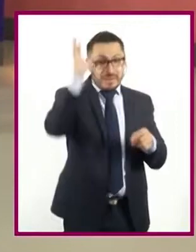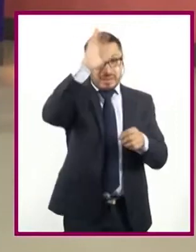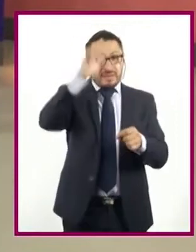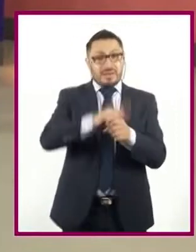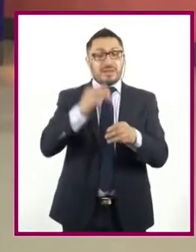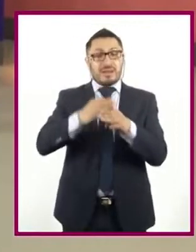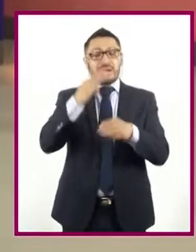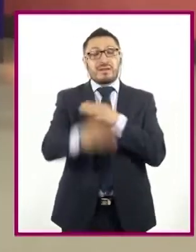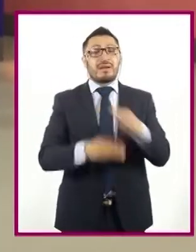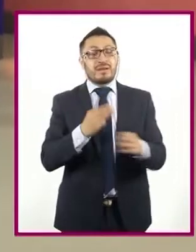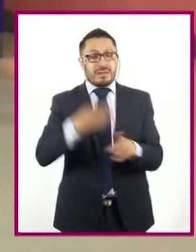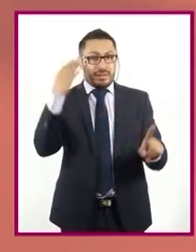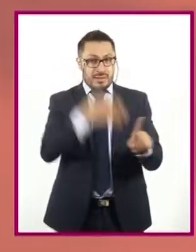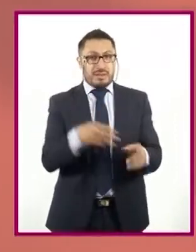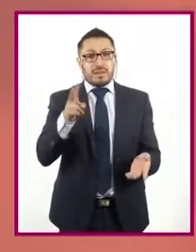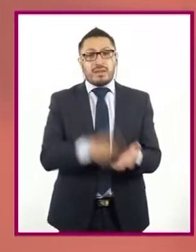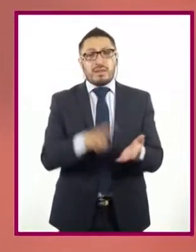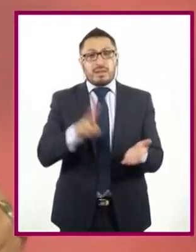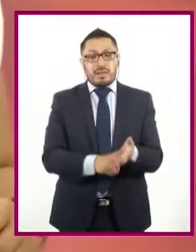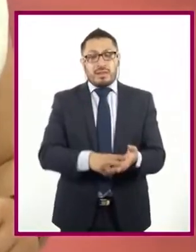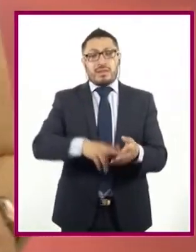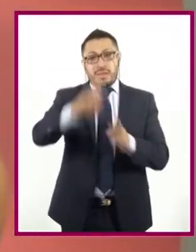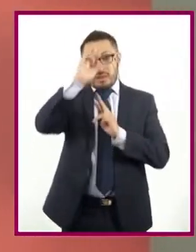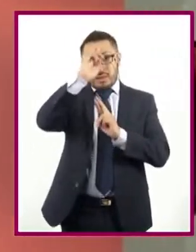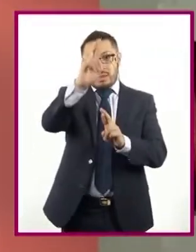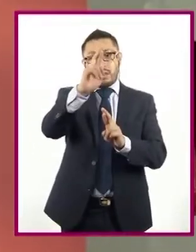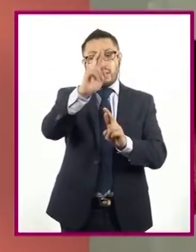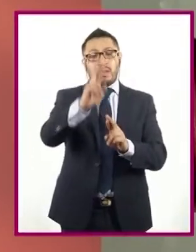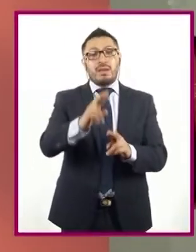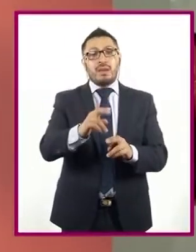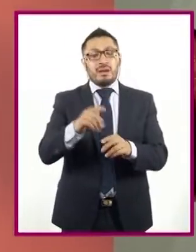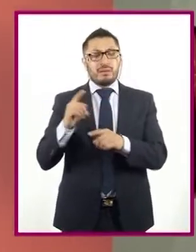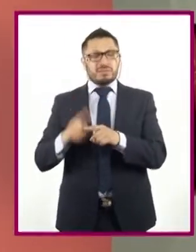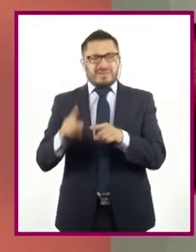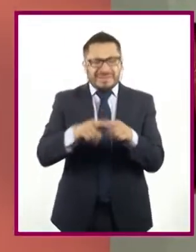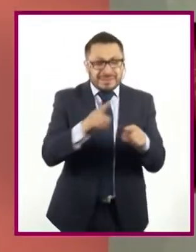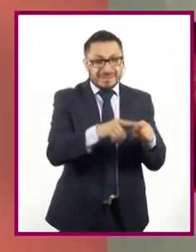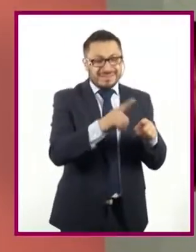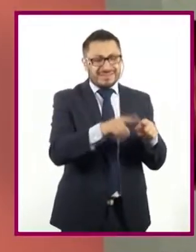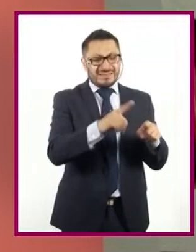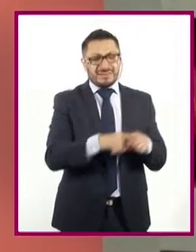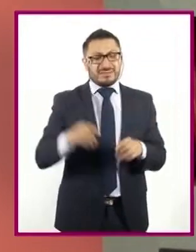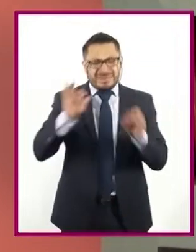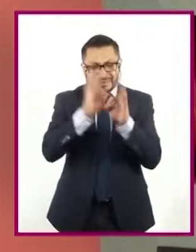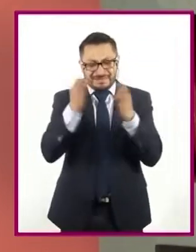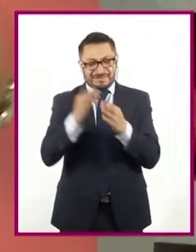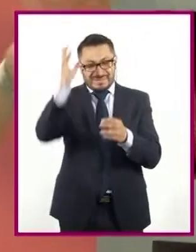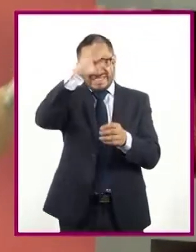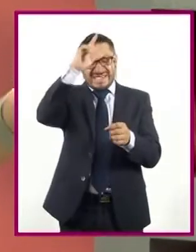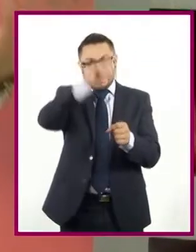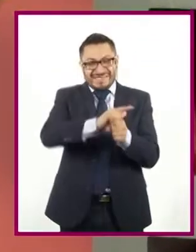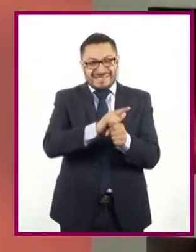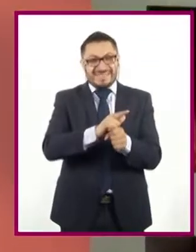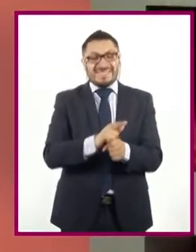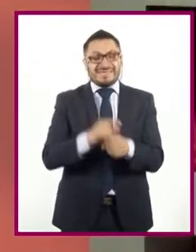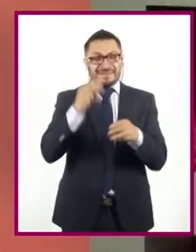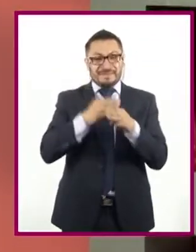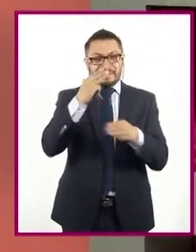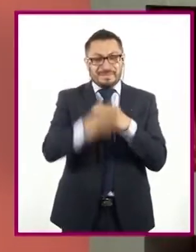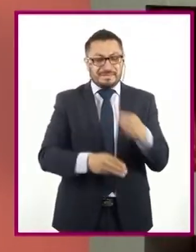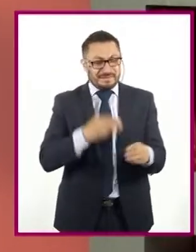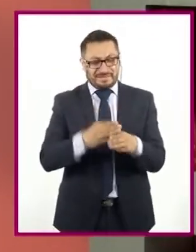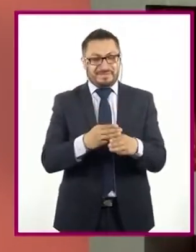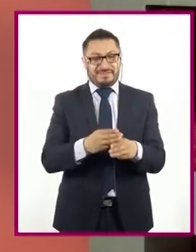el propósito de valorar y respetar las diversas manifestaciones culturales del mundo. ¡Qué